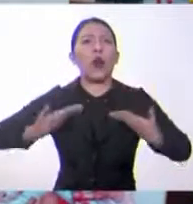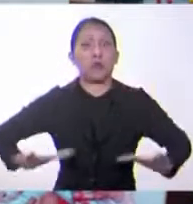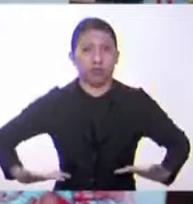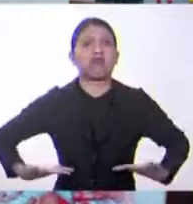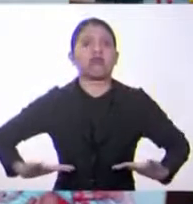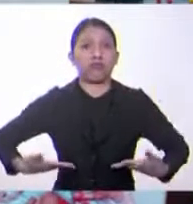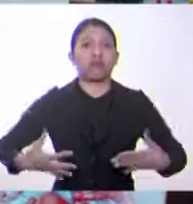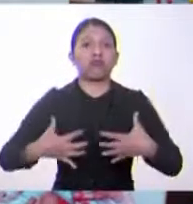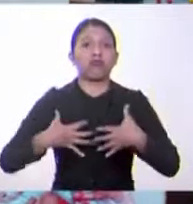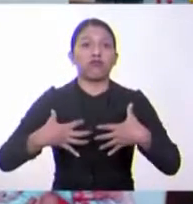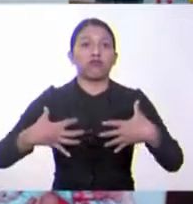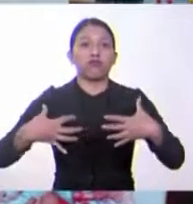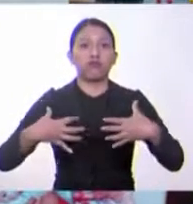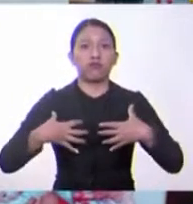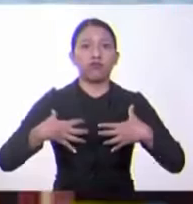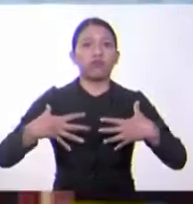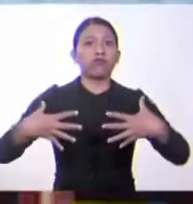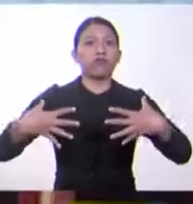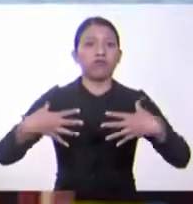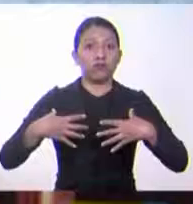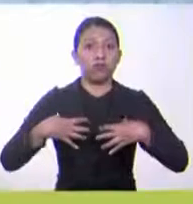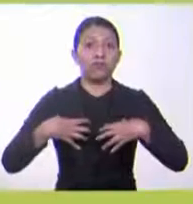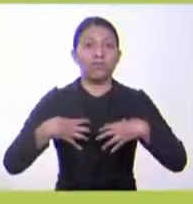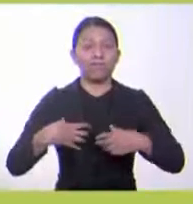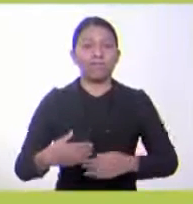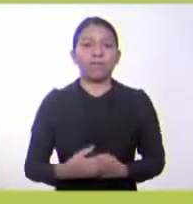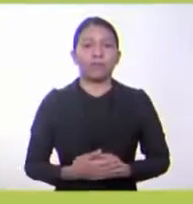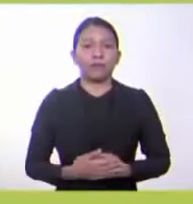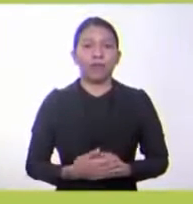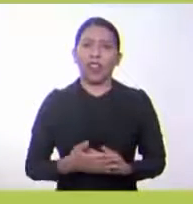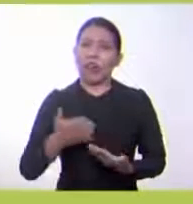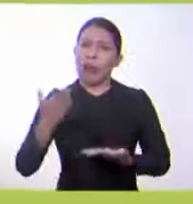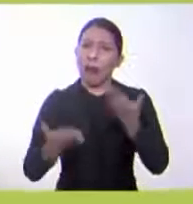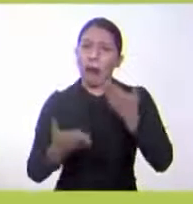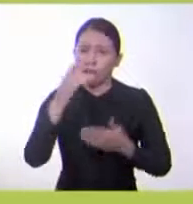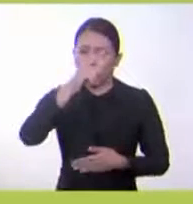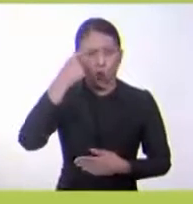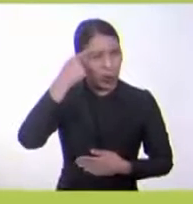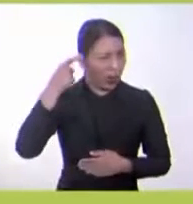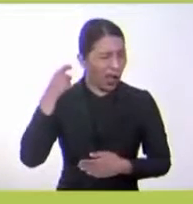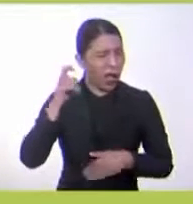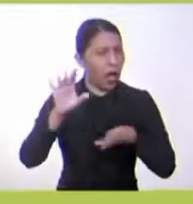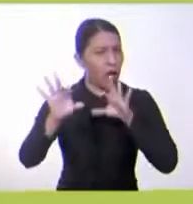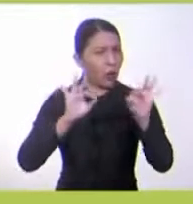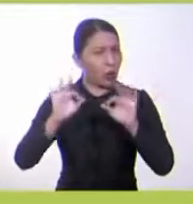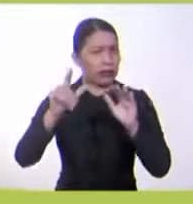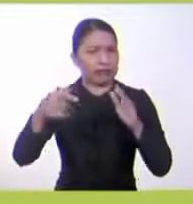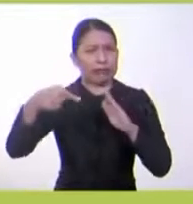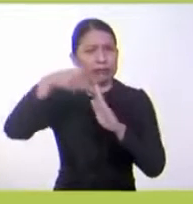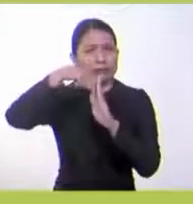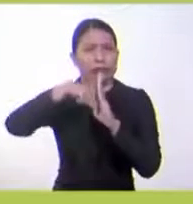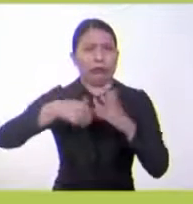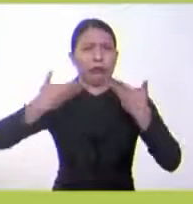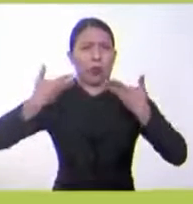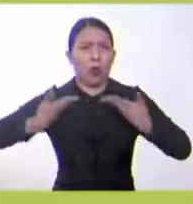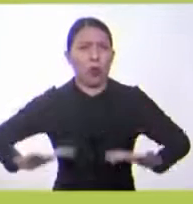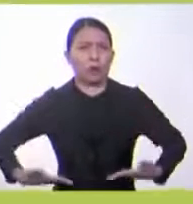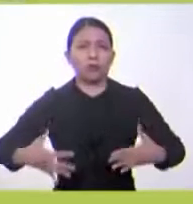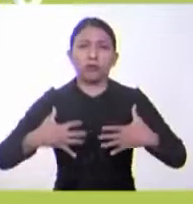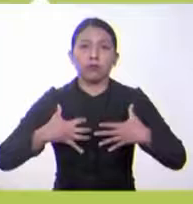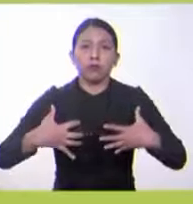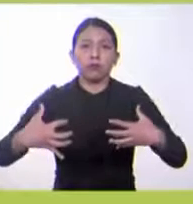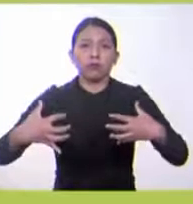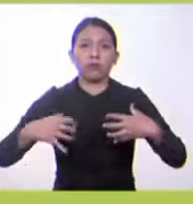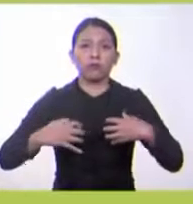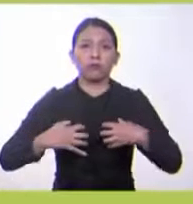este aparato o en este sistema. Tal vez tú recuerdes algunos de esos órganos o partes del sistema